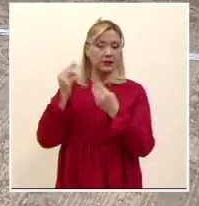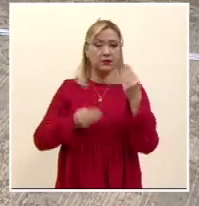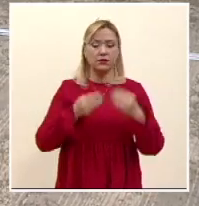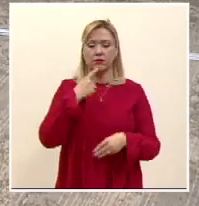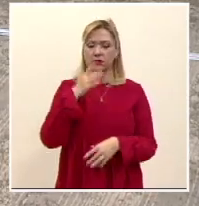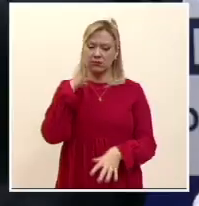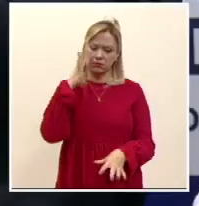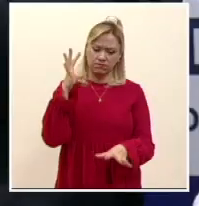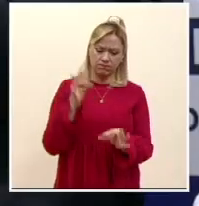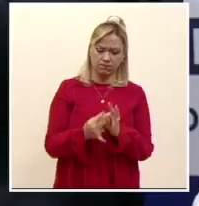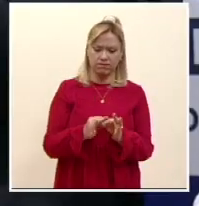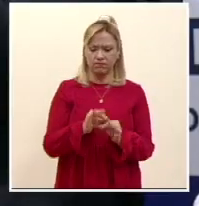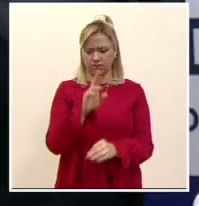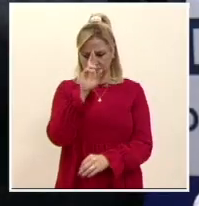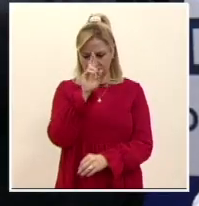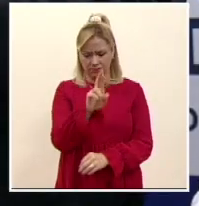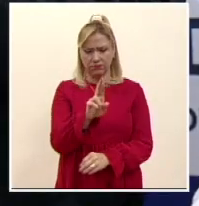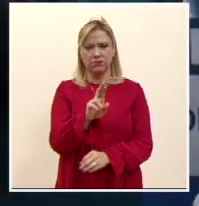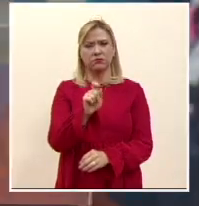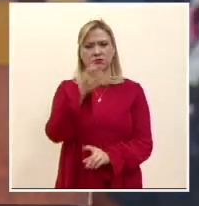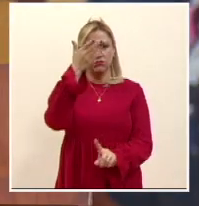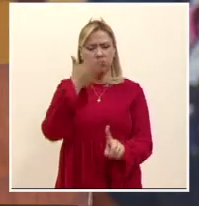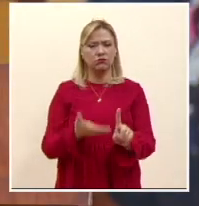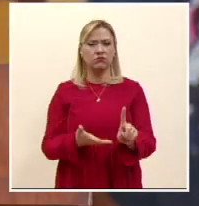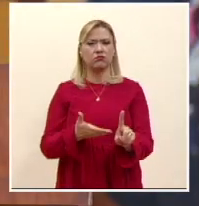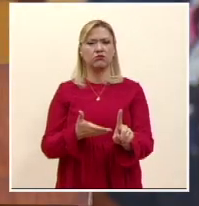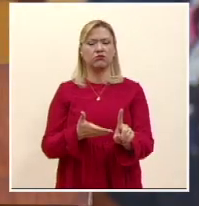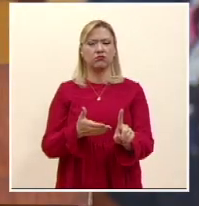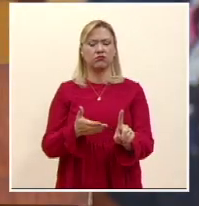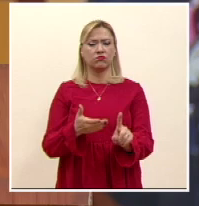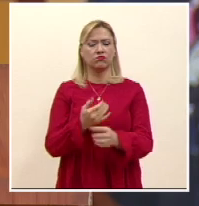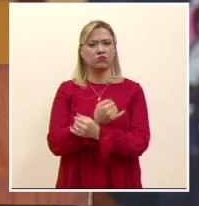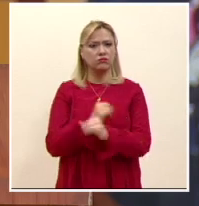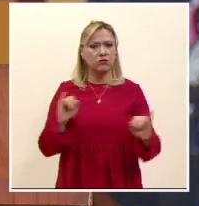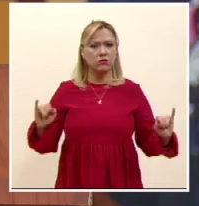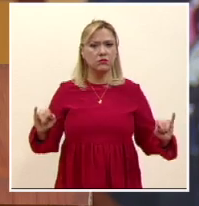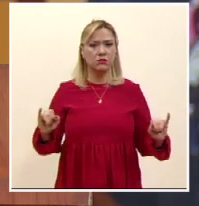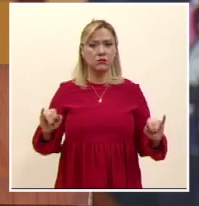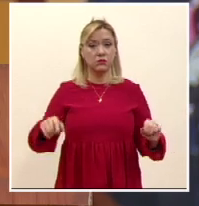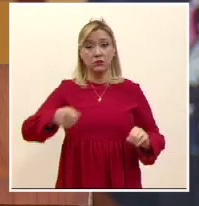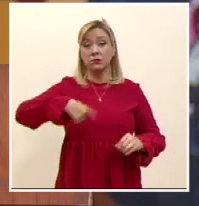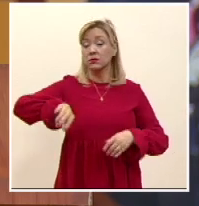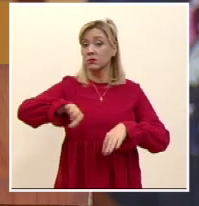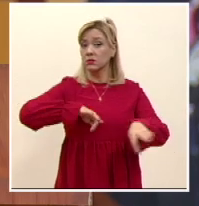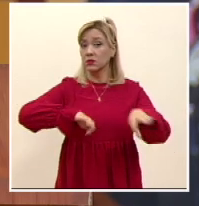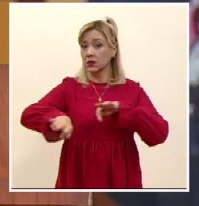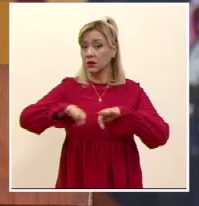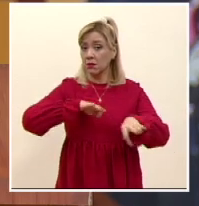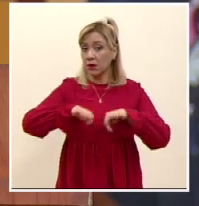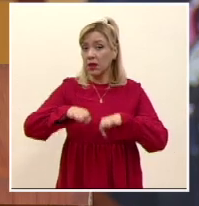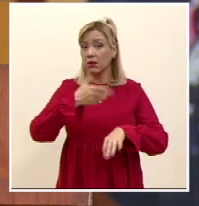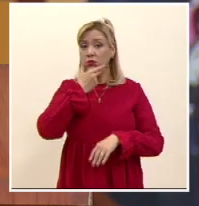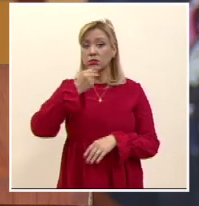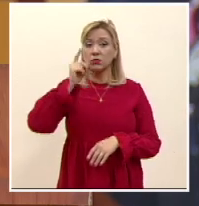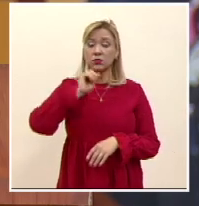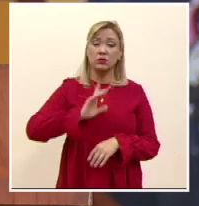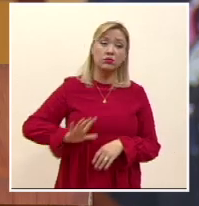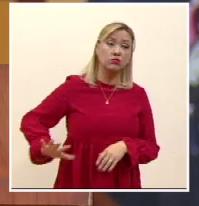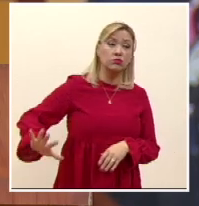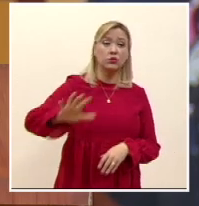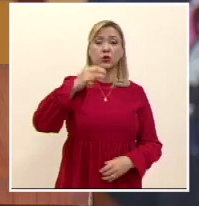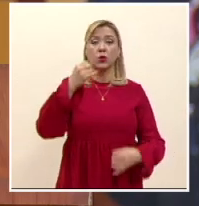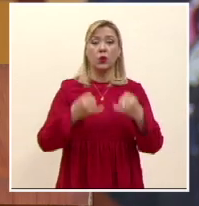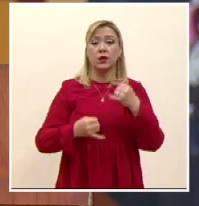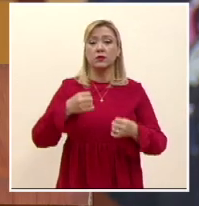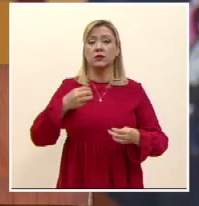y el honor de los juzgadores en México. Nuestra labor como juzgadores y juzgadoras federales